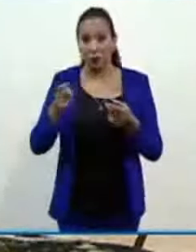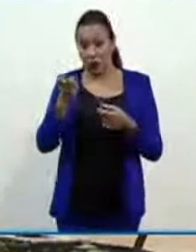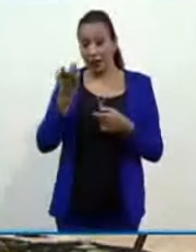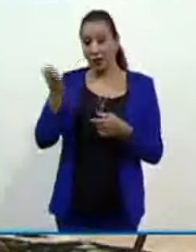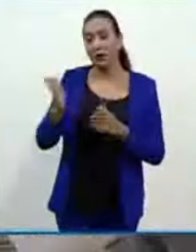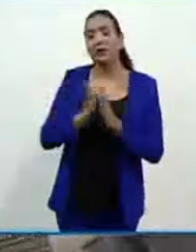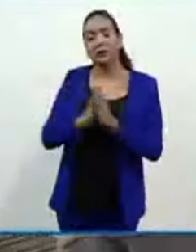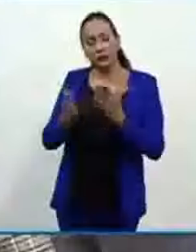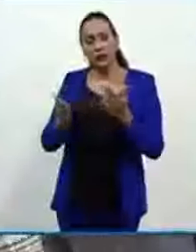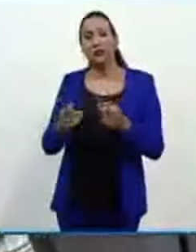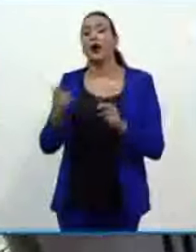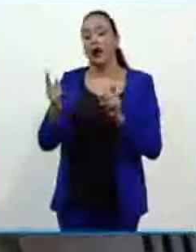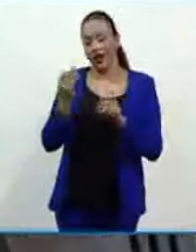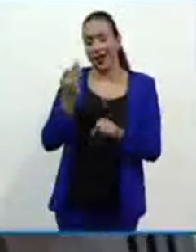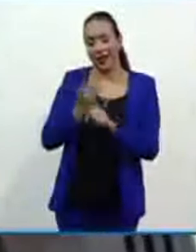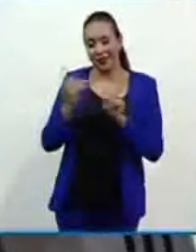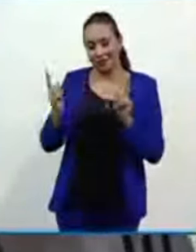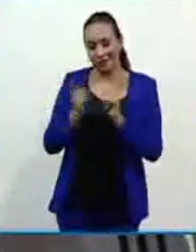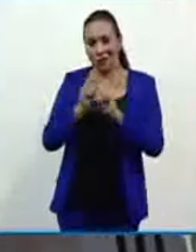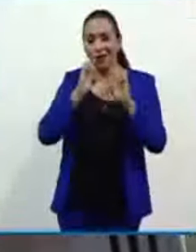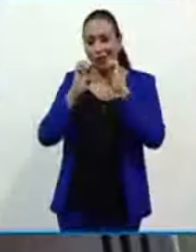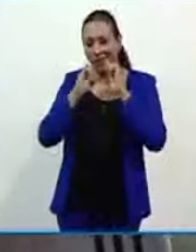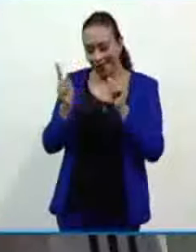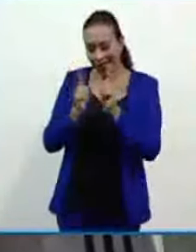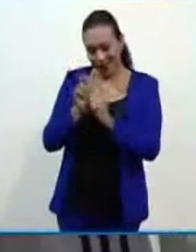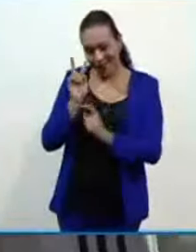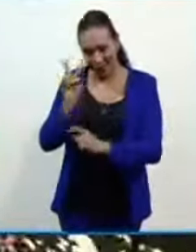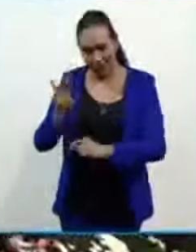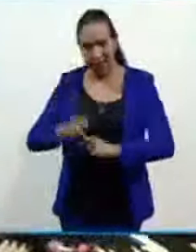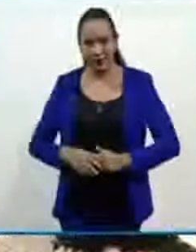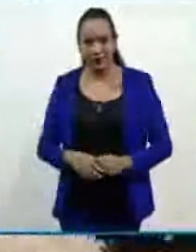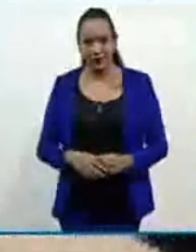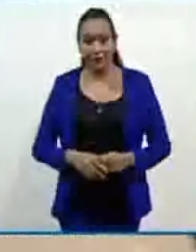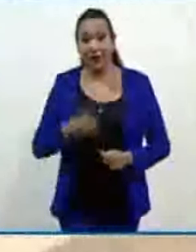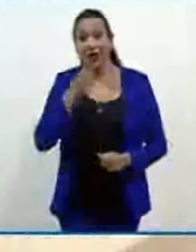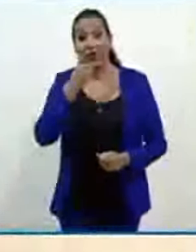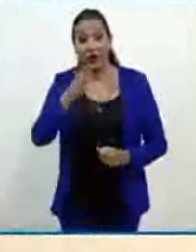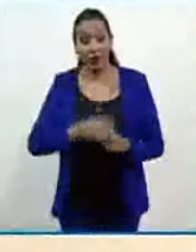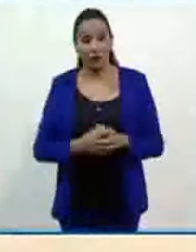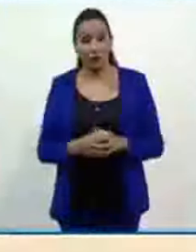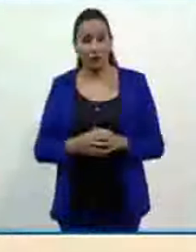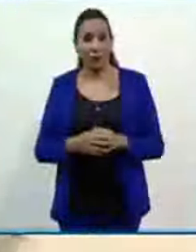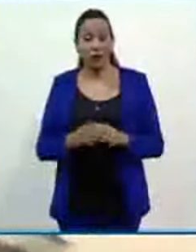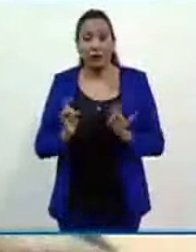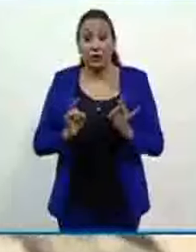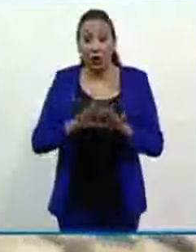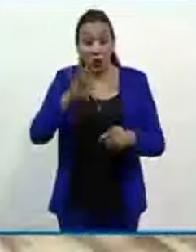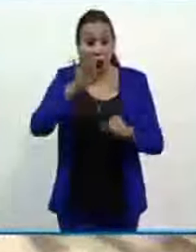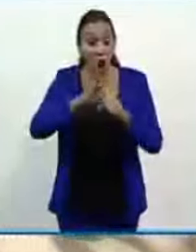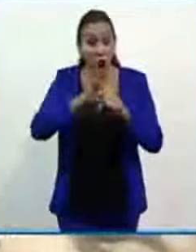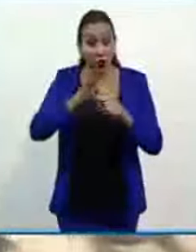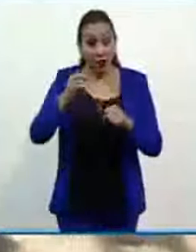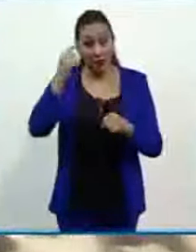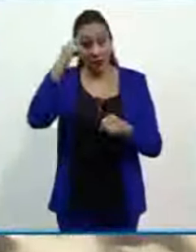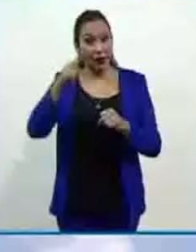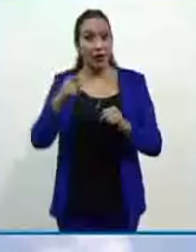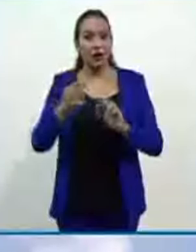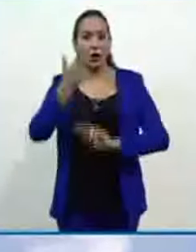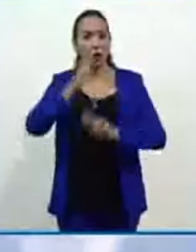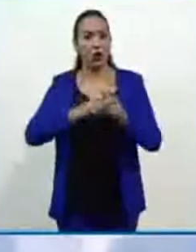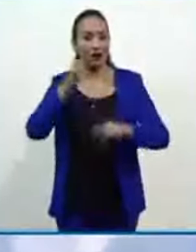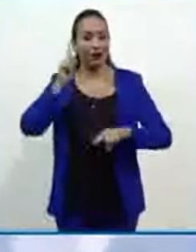están aseguradas por el Consejo de la Judicatura Federal. Dijo que en el caso de que se votara porque se suspenda el paro de